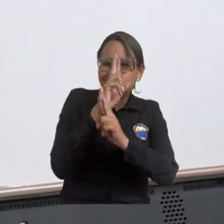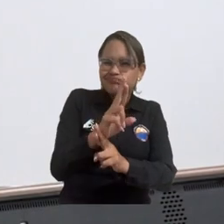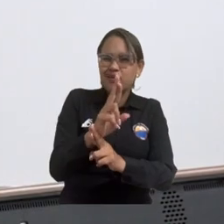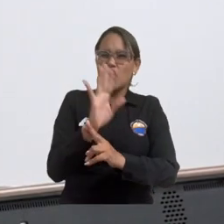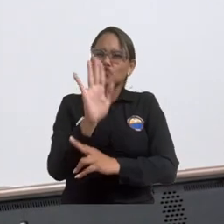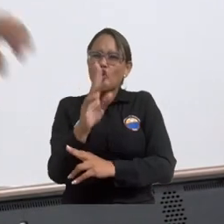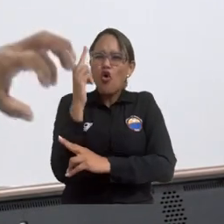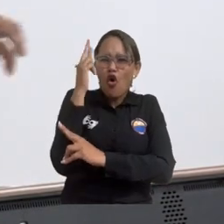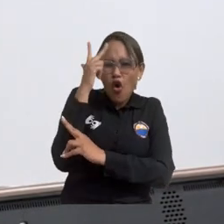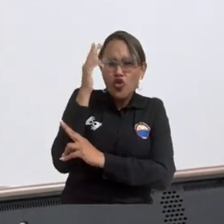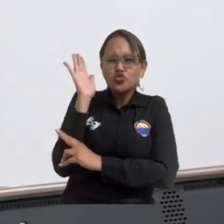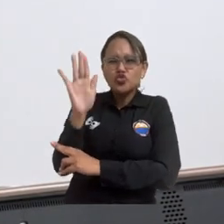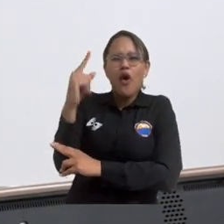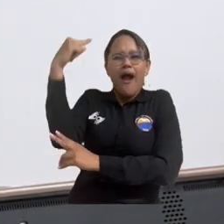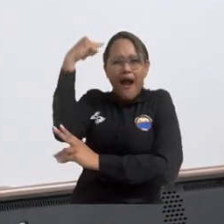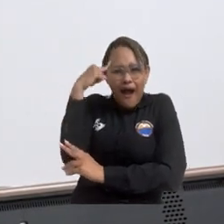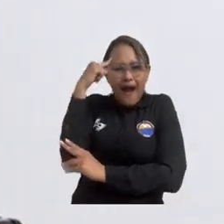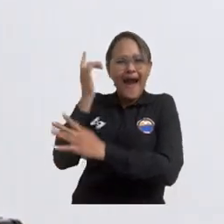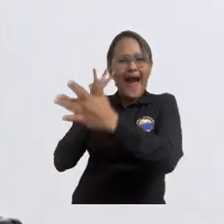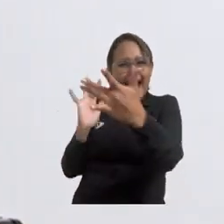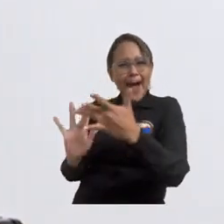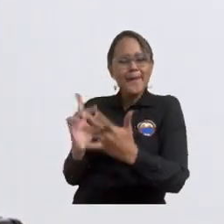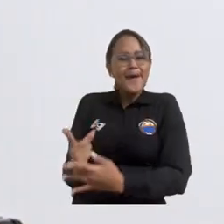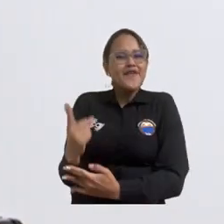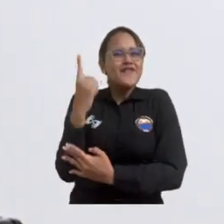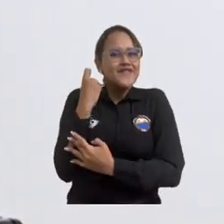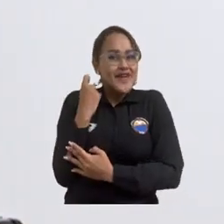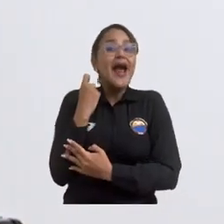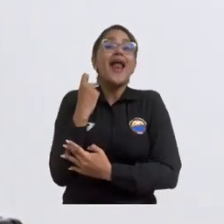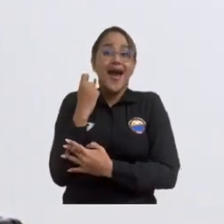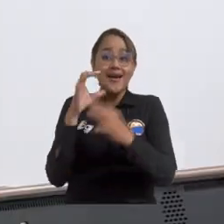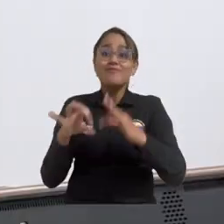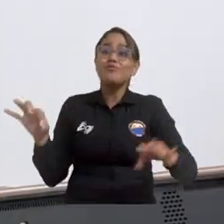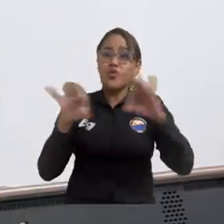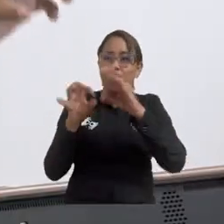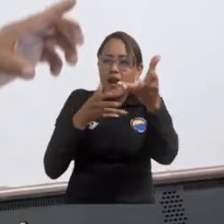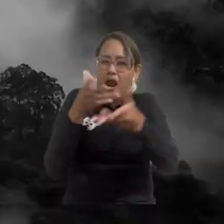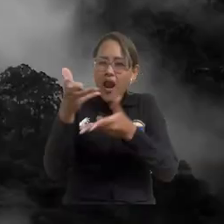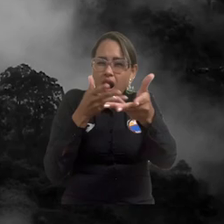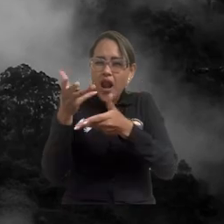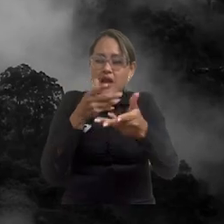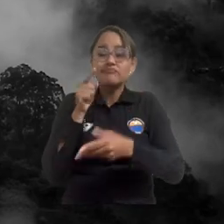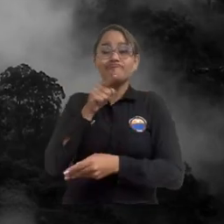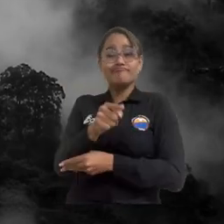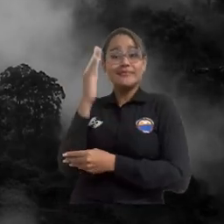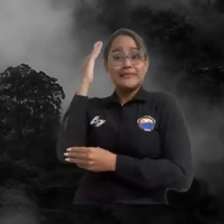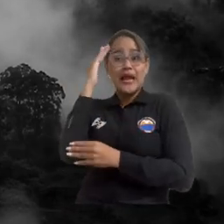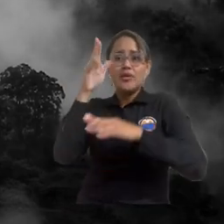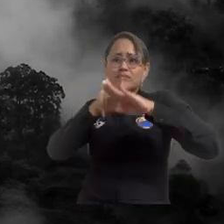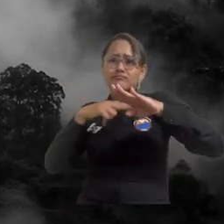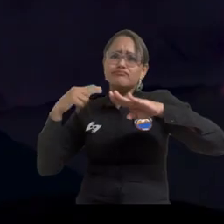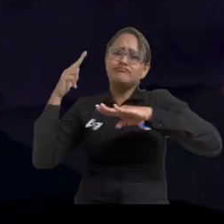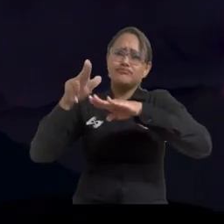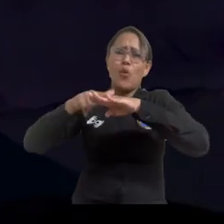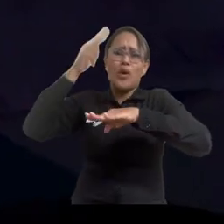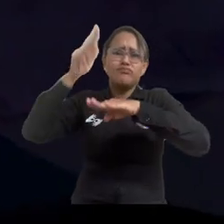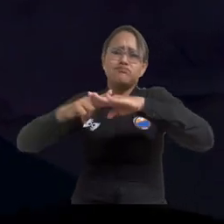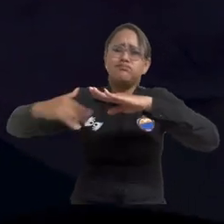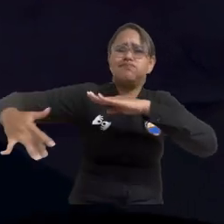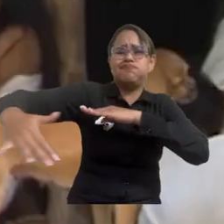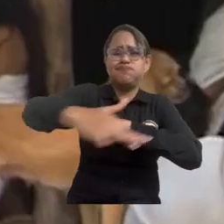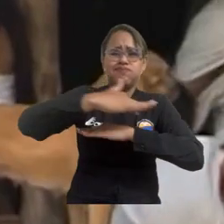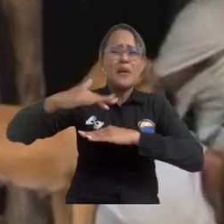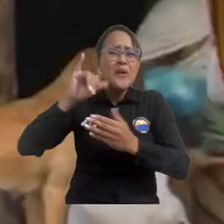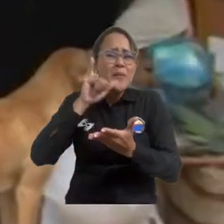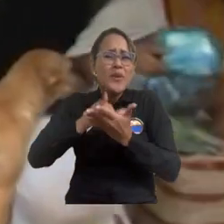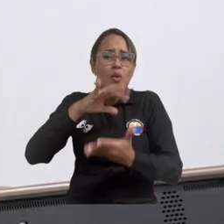de la validez de otras lógicas del pensamiento humano que ha demostrado ser viables en entornos naturales, ambientales sensibles. En el caso Sierra